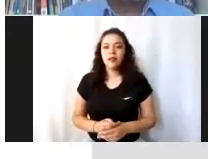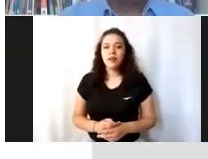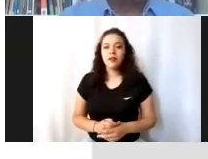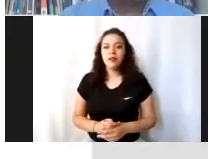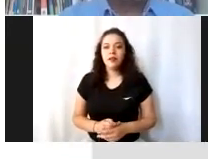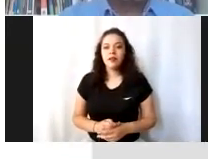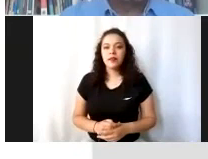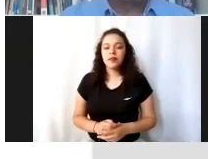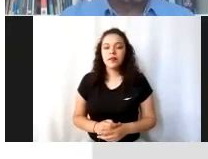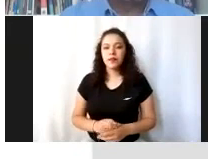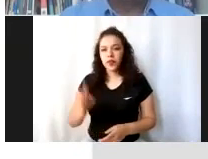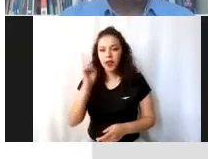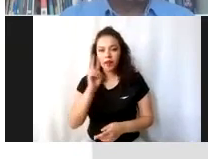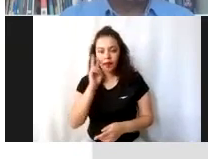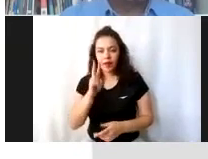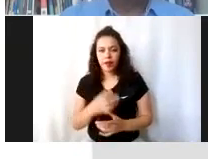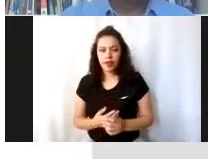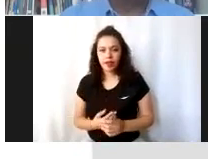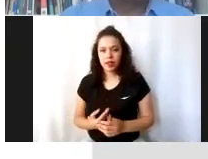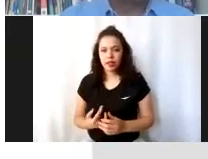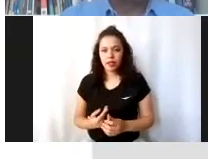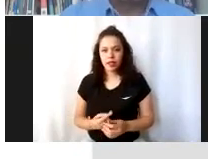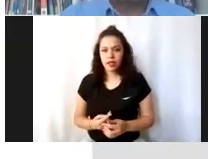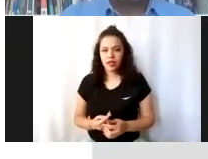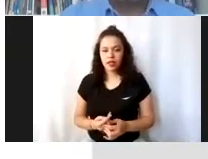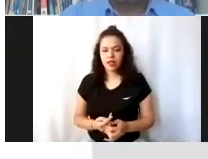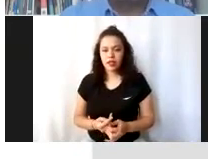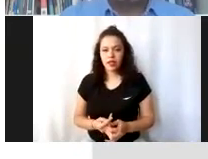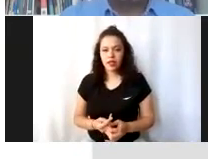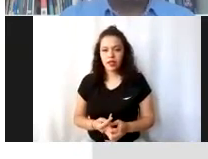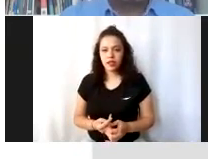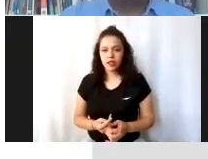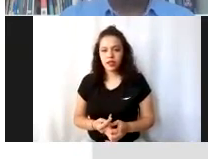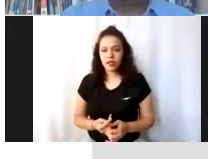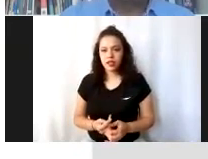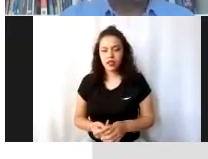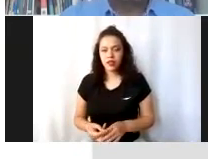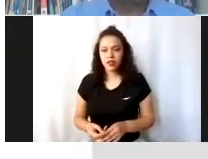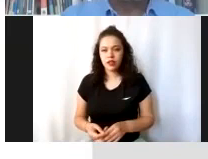A ver, déjenme ver. Está compartiendo pantalla. Sí, pero quiero compartir otra.